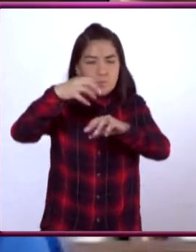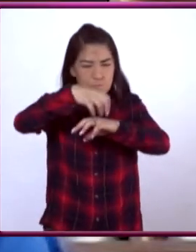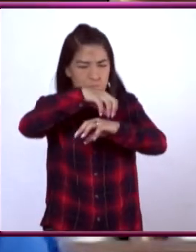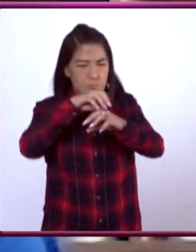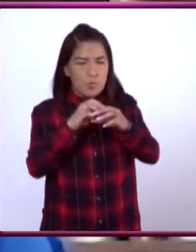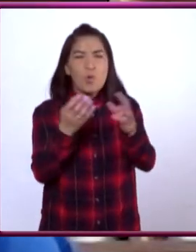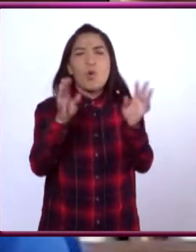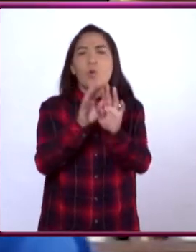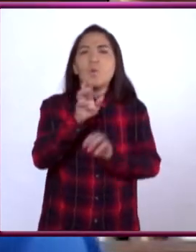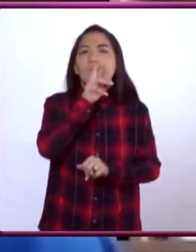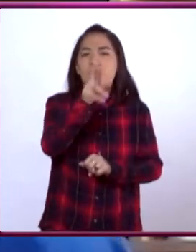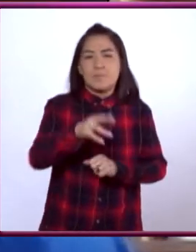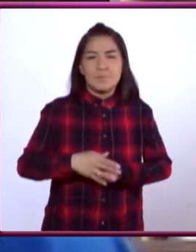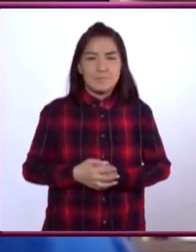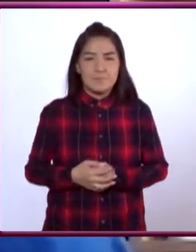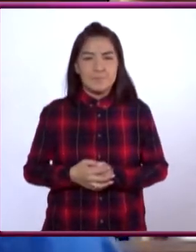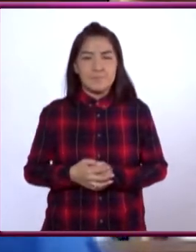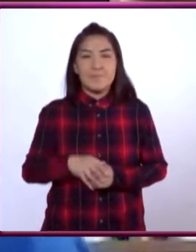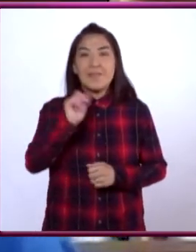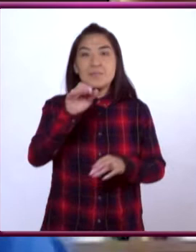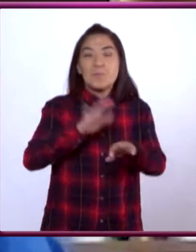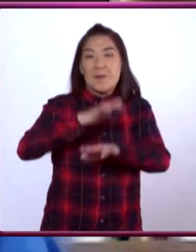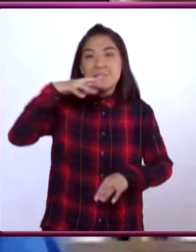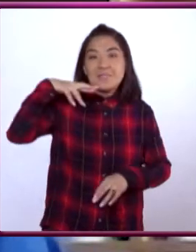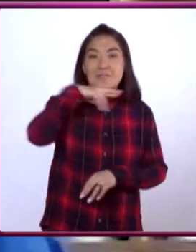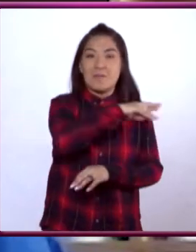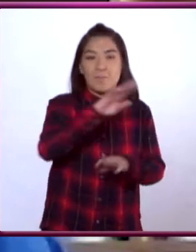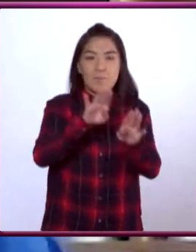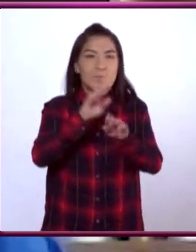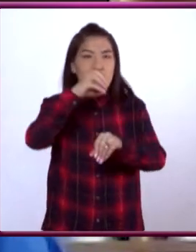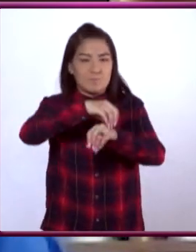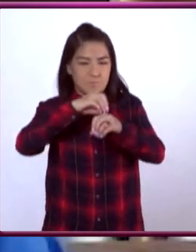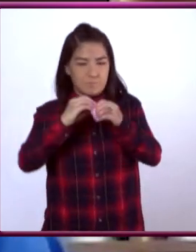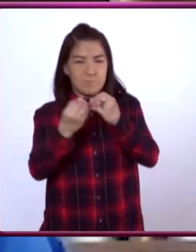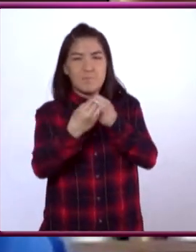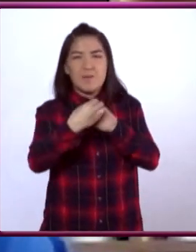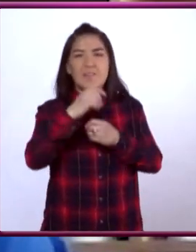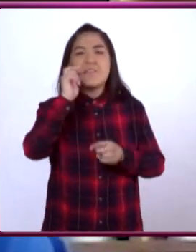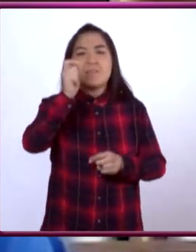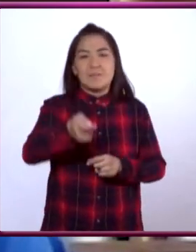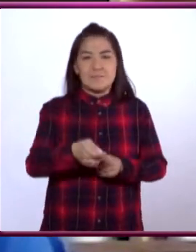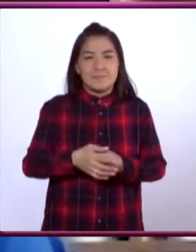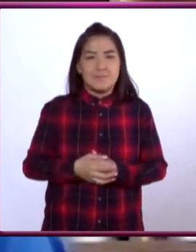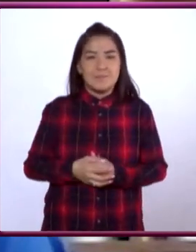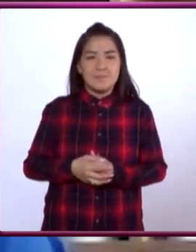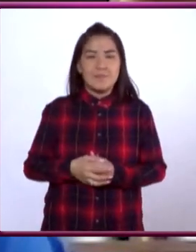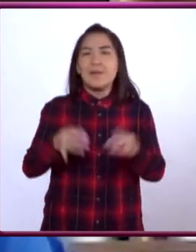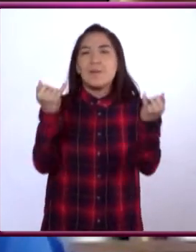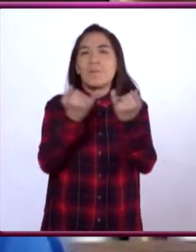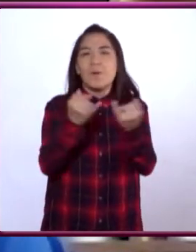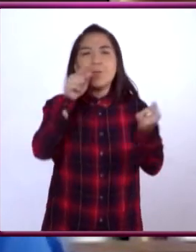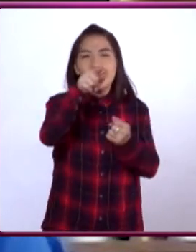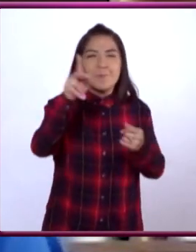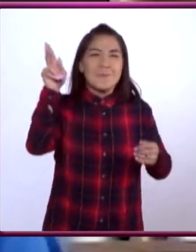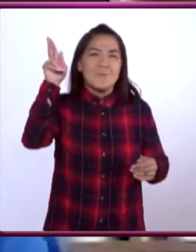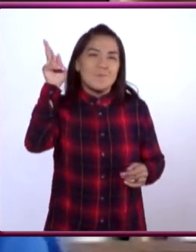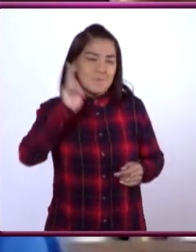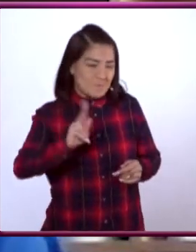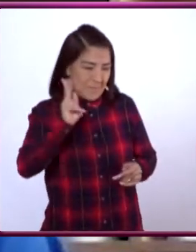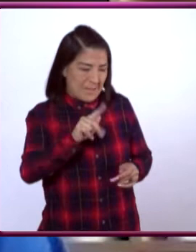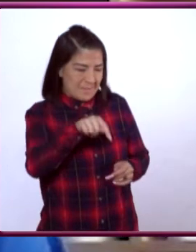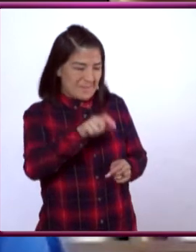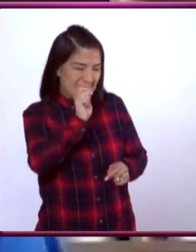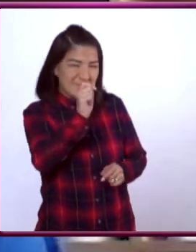Bueno, es simple. Al final el acelerador de partículas es como tener tu banco de